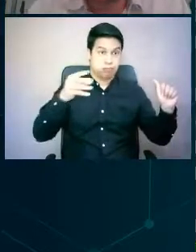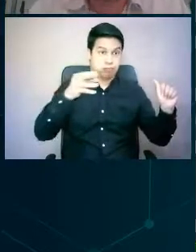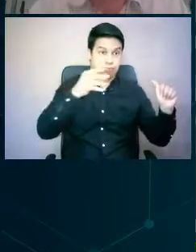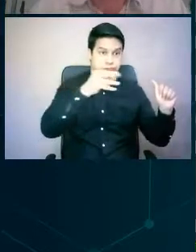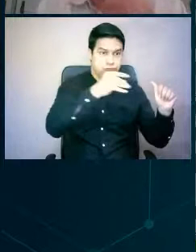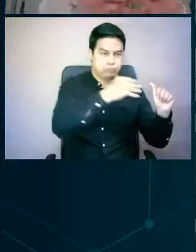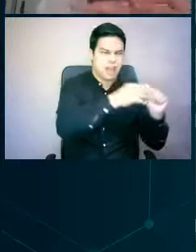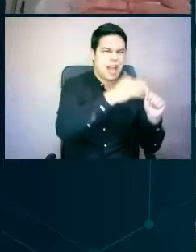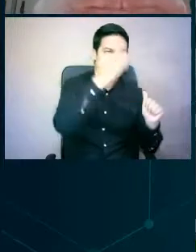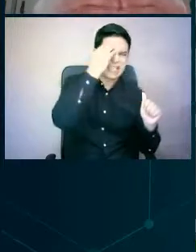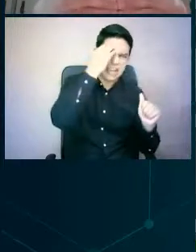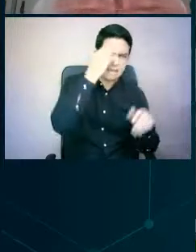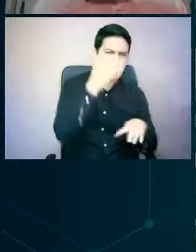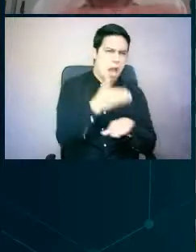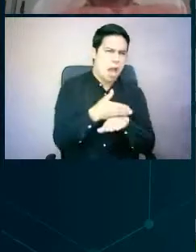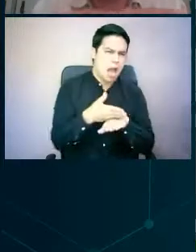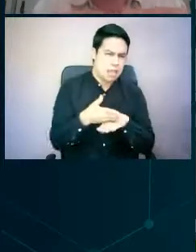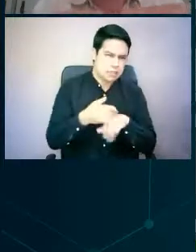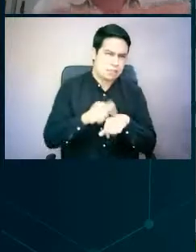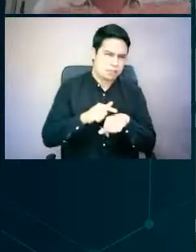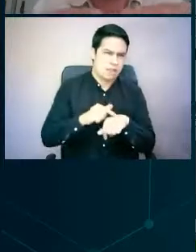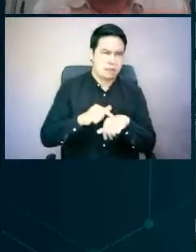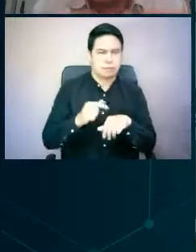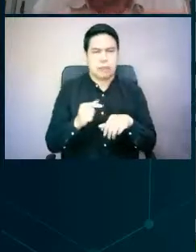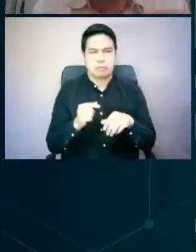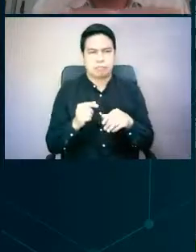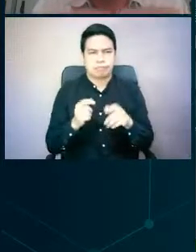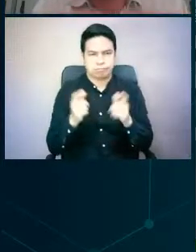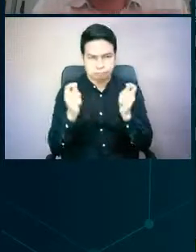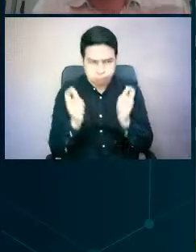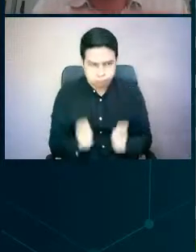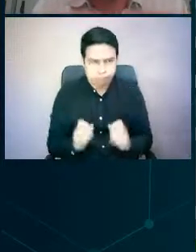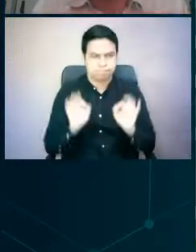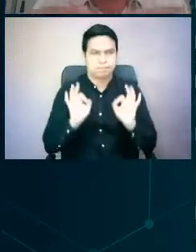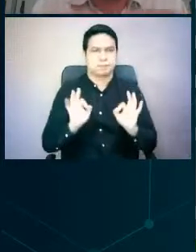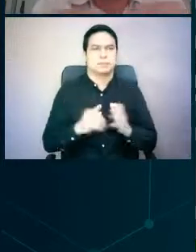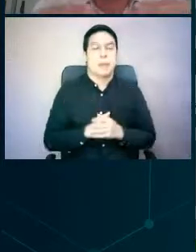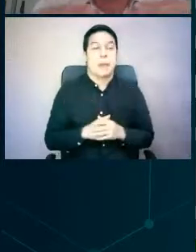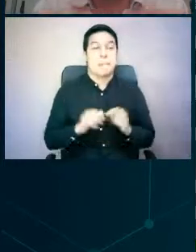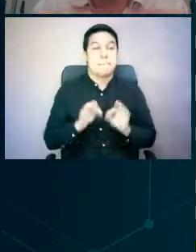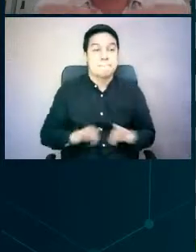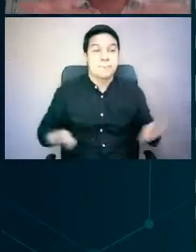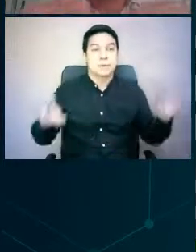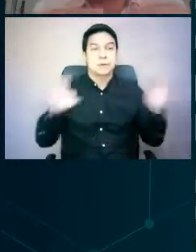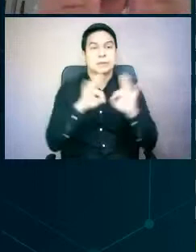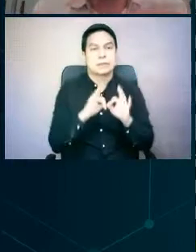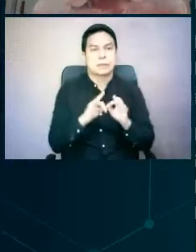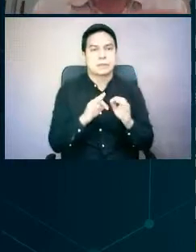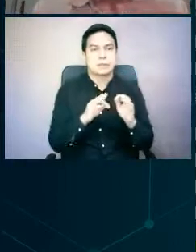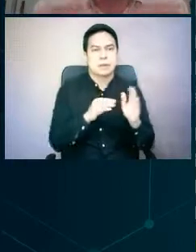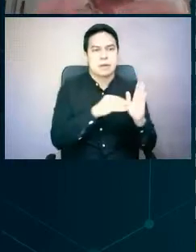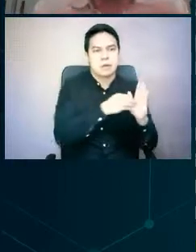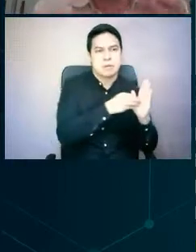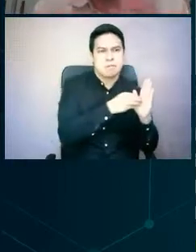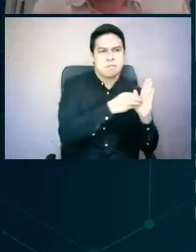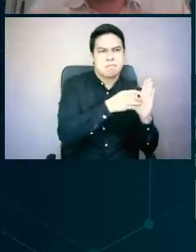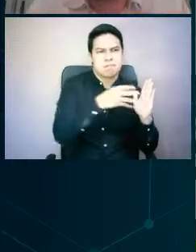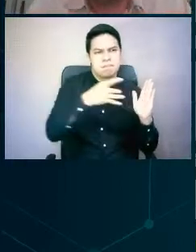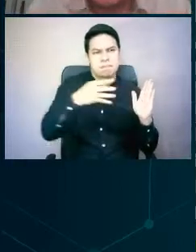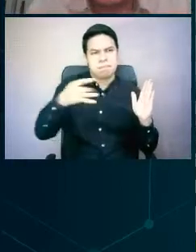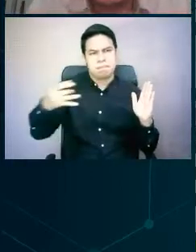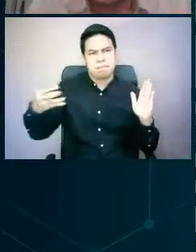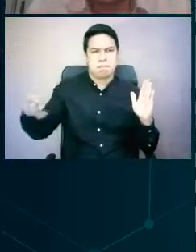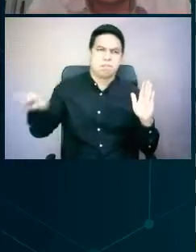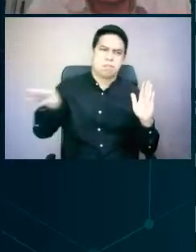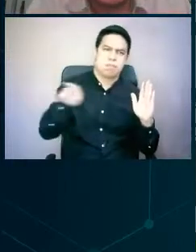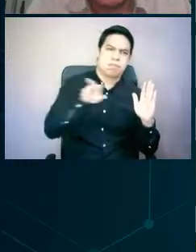exacta, ¿cierto? O sea, aquí conocer la latencia del canal es muy importante a la hora de sincronizar las señales y a la hora de realizar